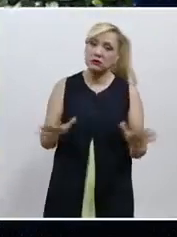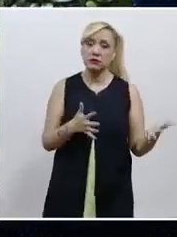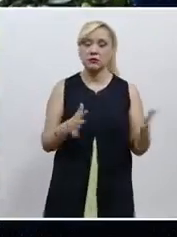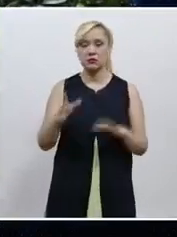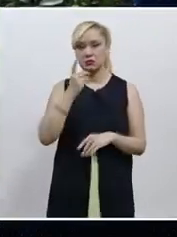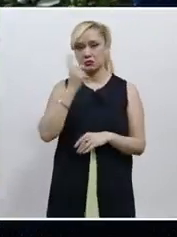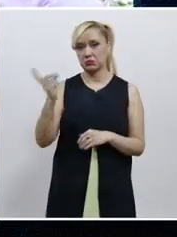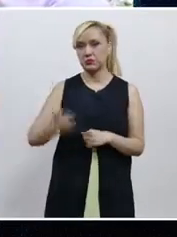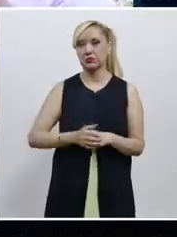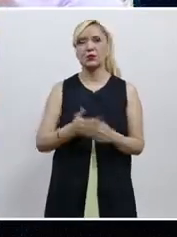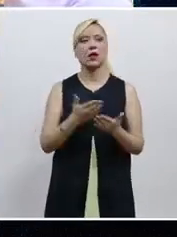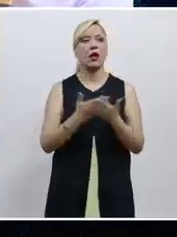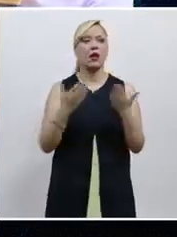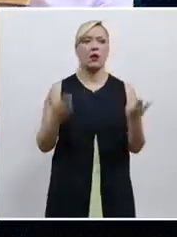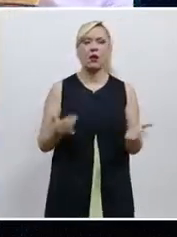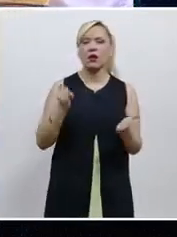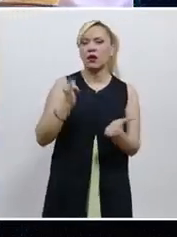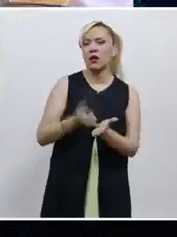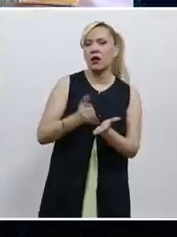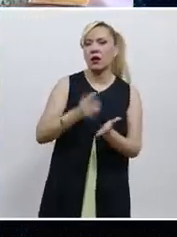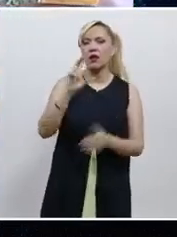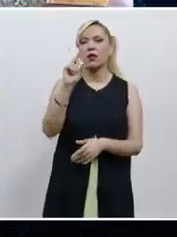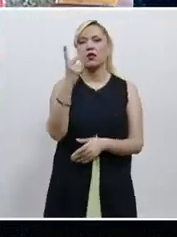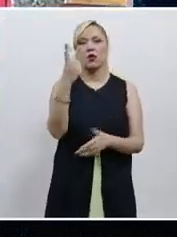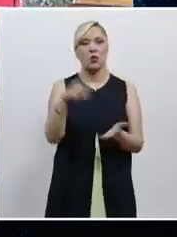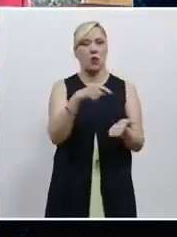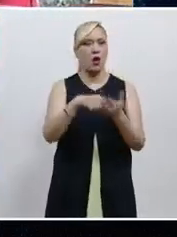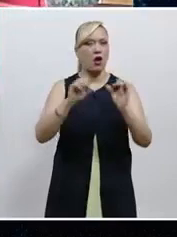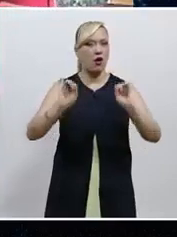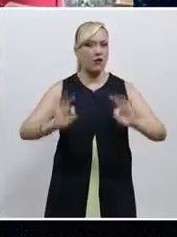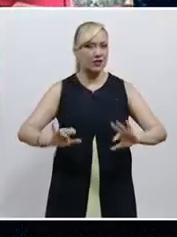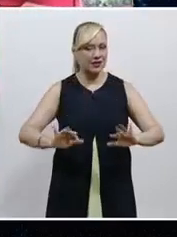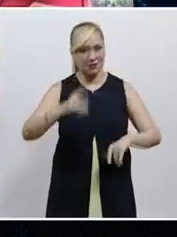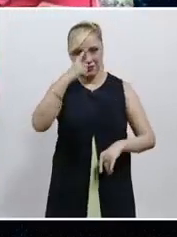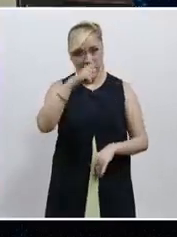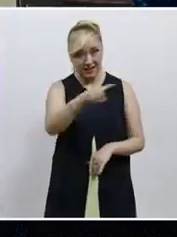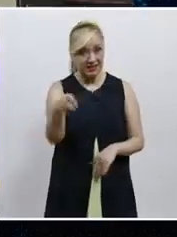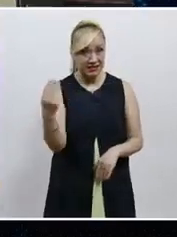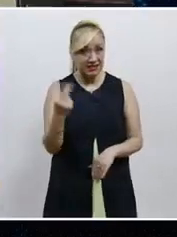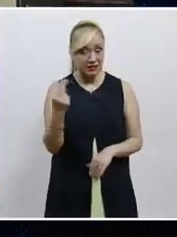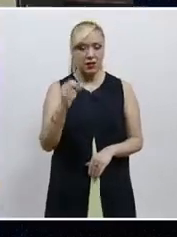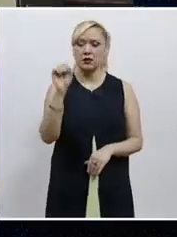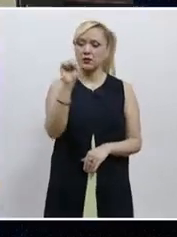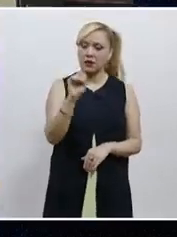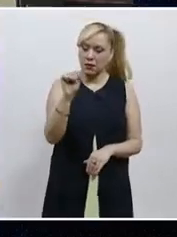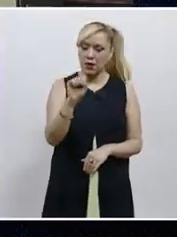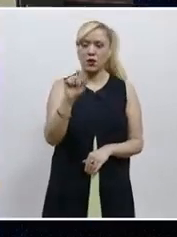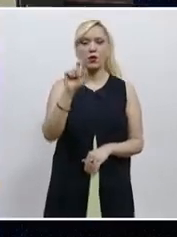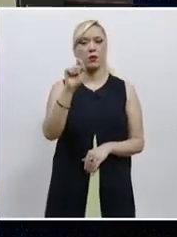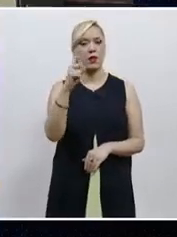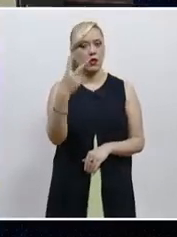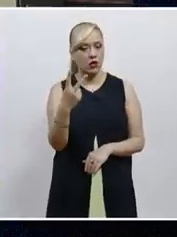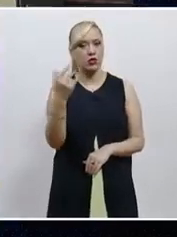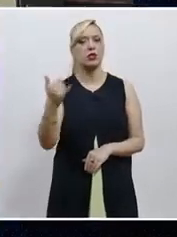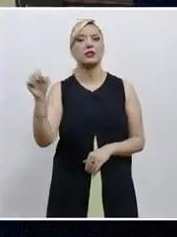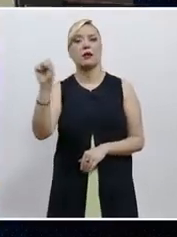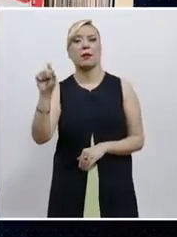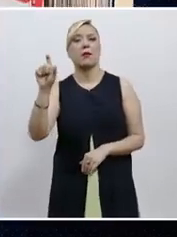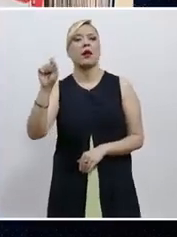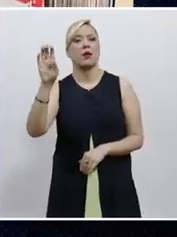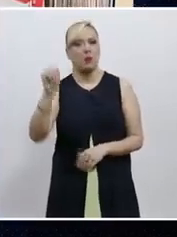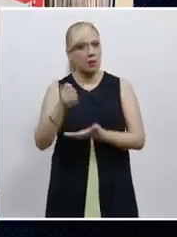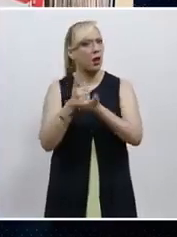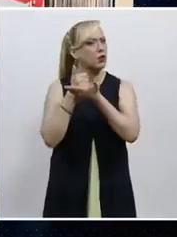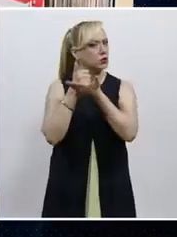Contribuyente informó que sus 30 delegaciones y oficinas centrales abrirán los sábados 22 y 29 de abril para asesorar a las